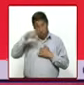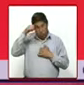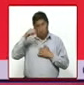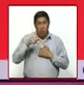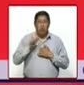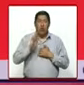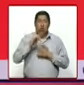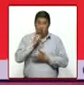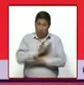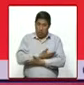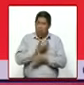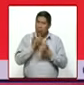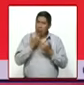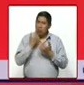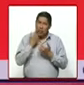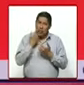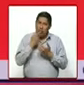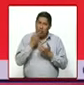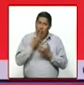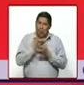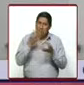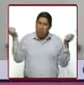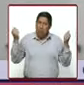como desaparecidas.